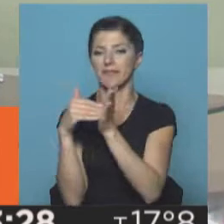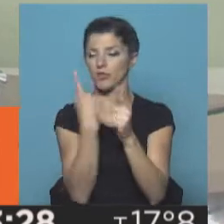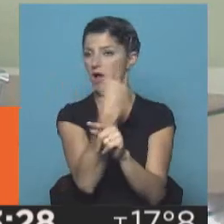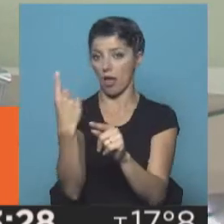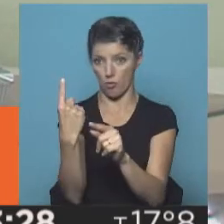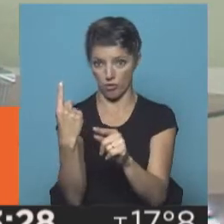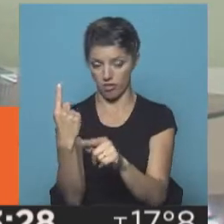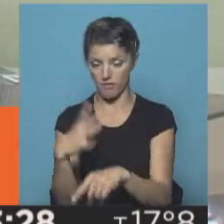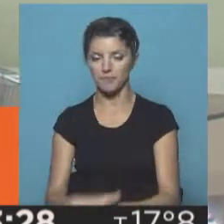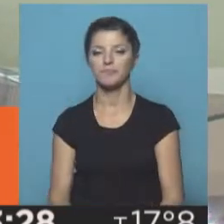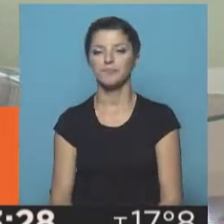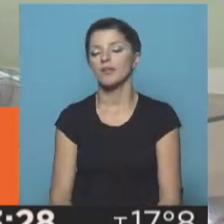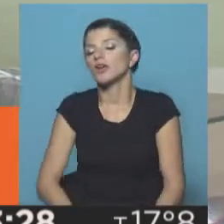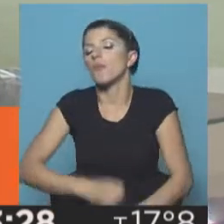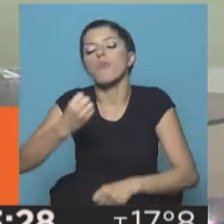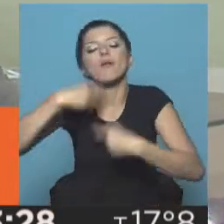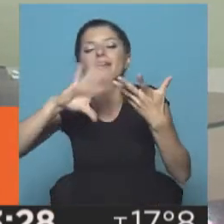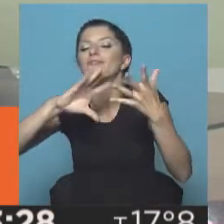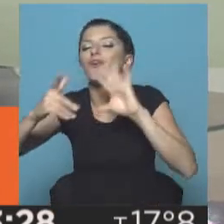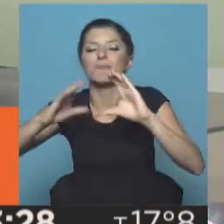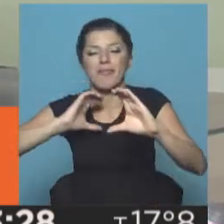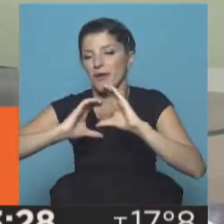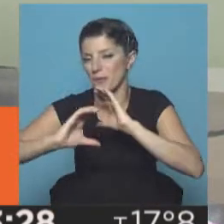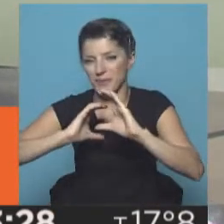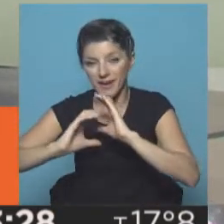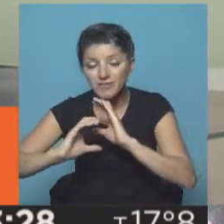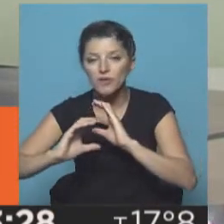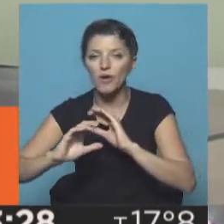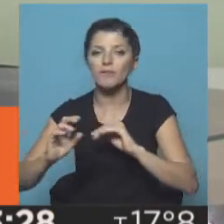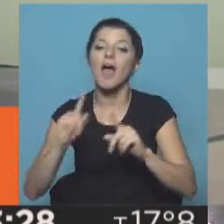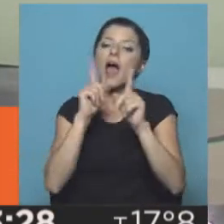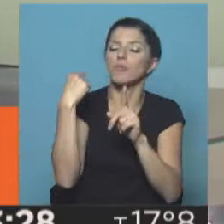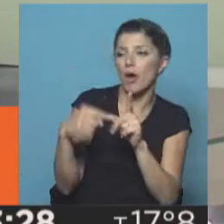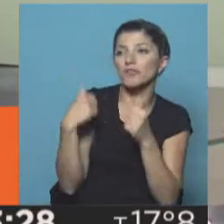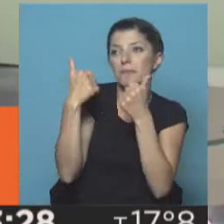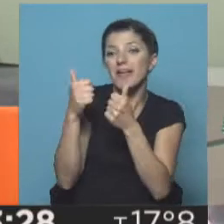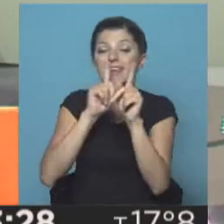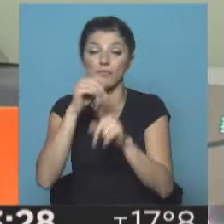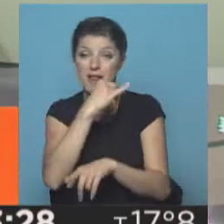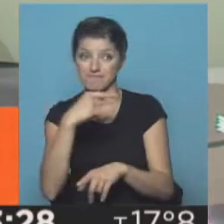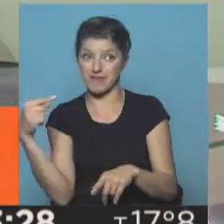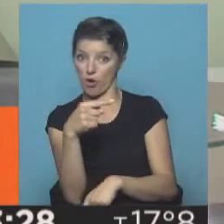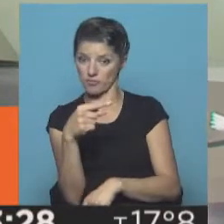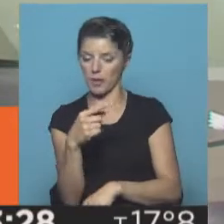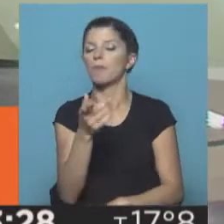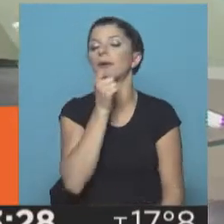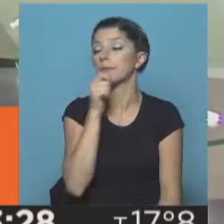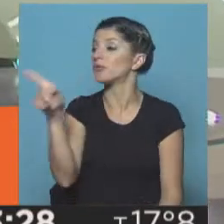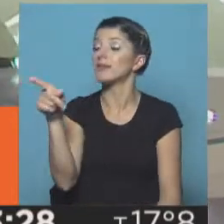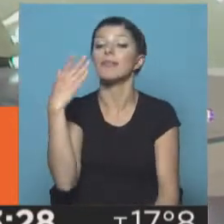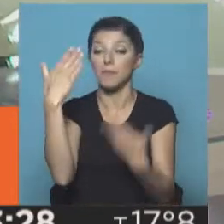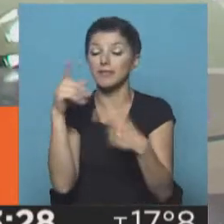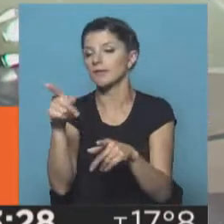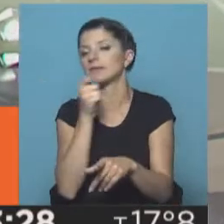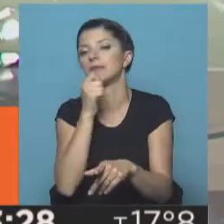que, como cualquier género de comunicación política, premia algunos rasgos y castiga otros. Claro. Por ejemplo, en el debate vale si vos